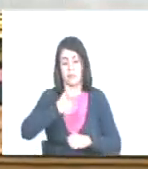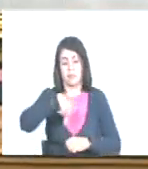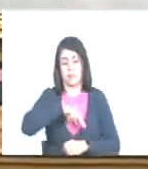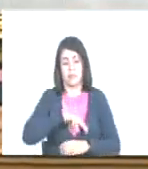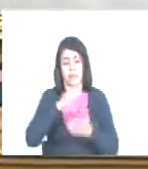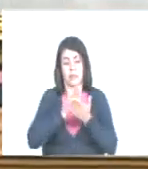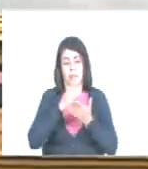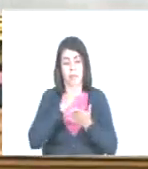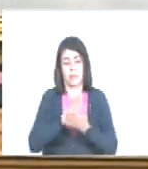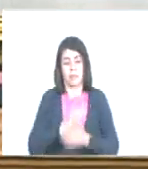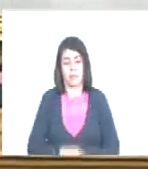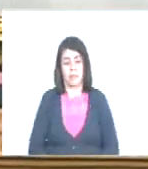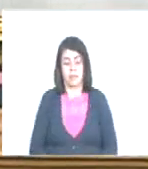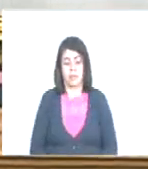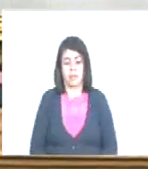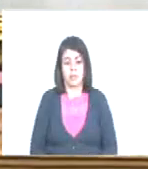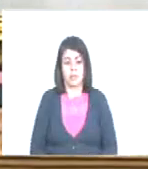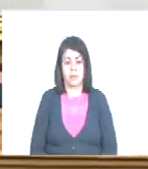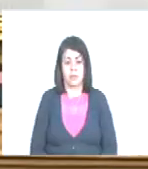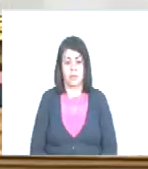nosotros siempre.